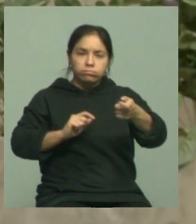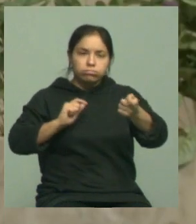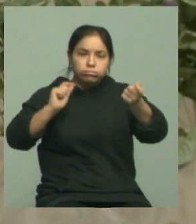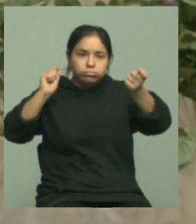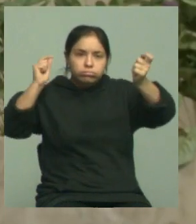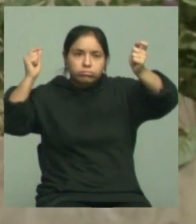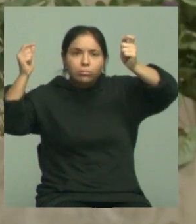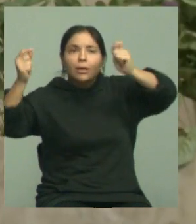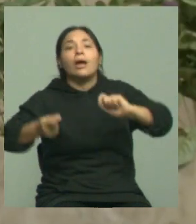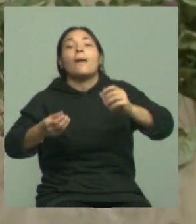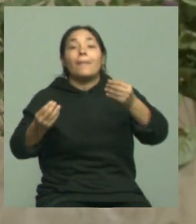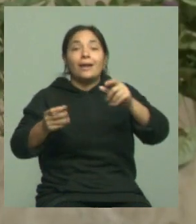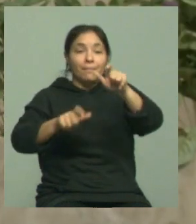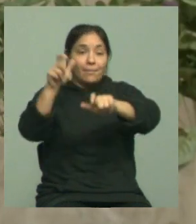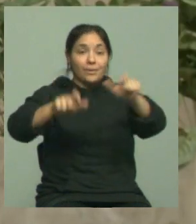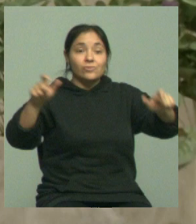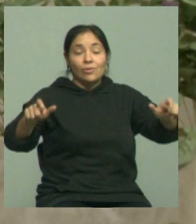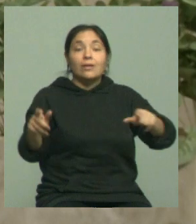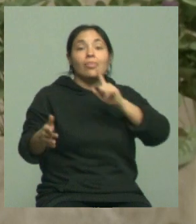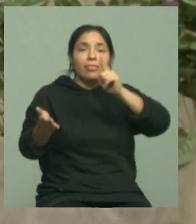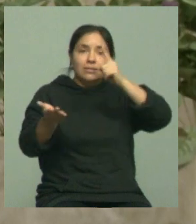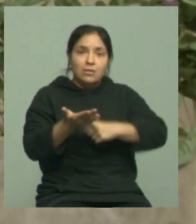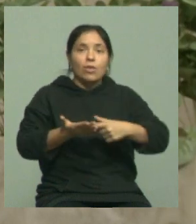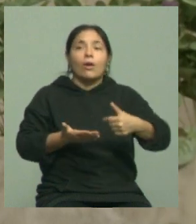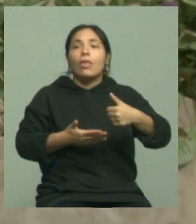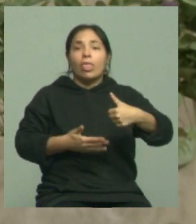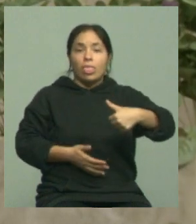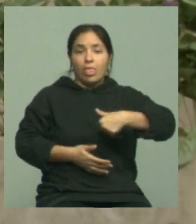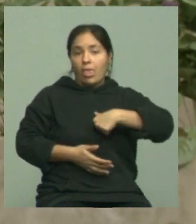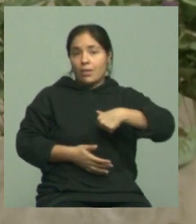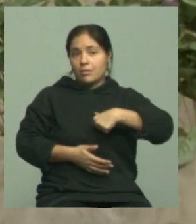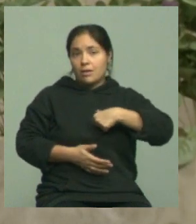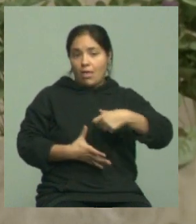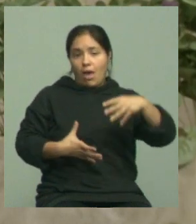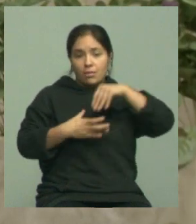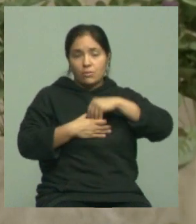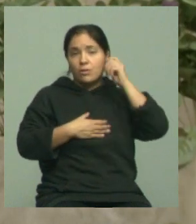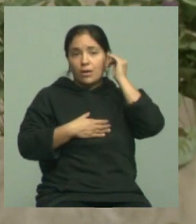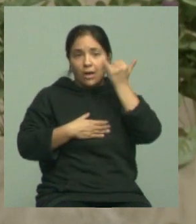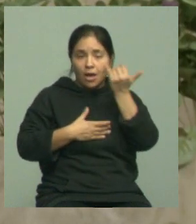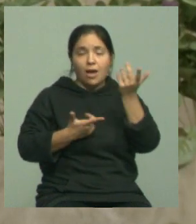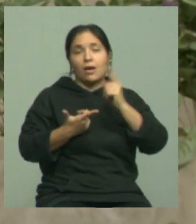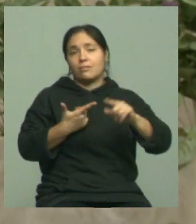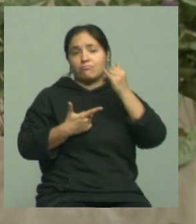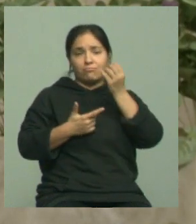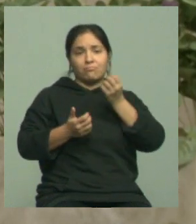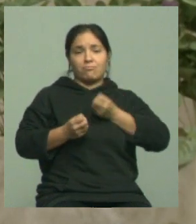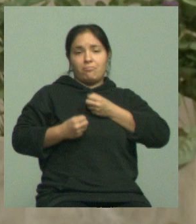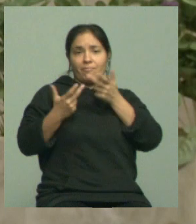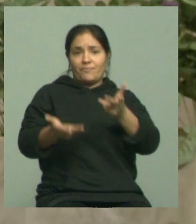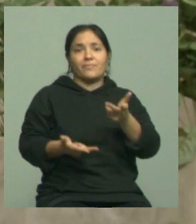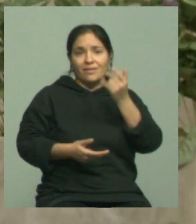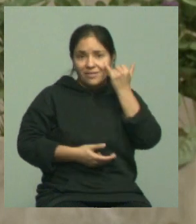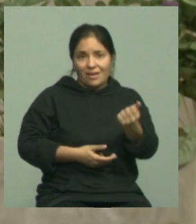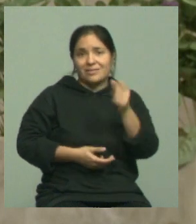las personas que ya están, declaradas como homosexuales, que ya lo manifiestan, que